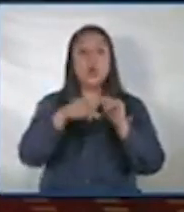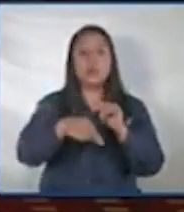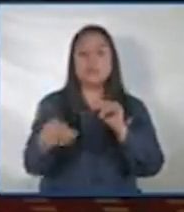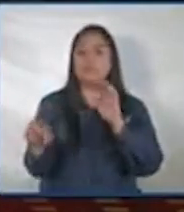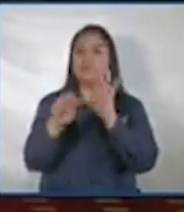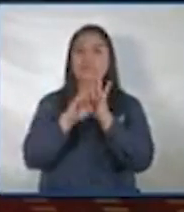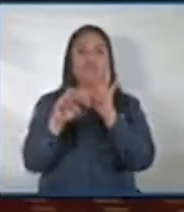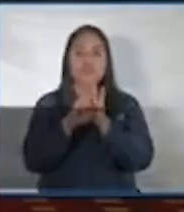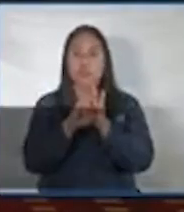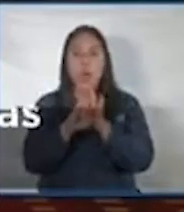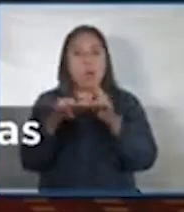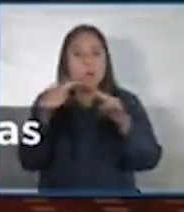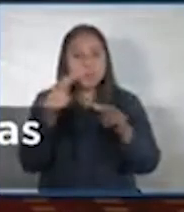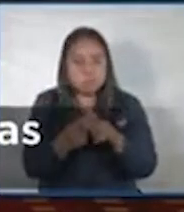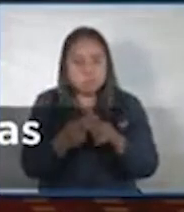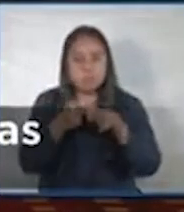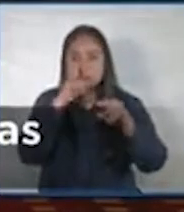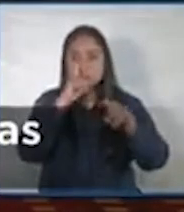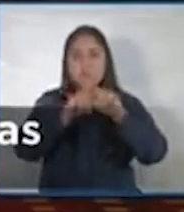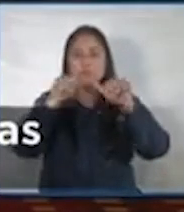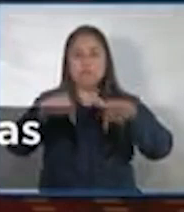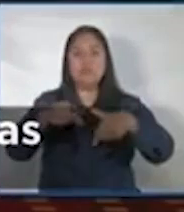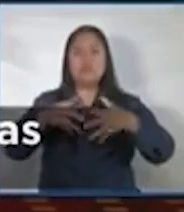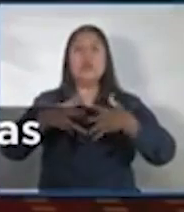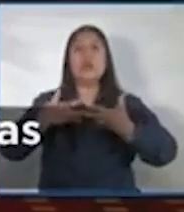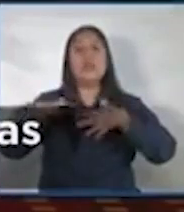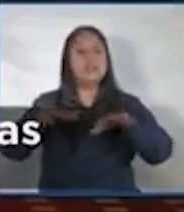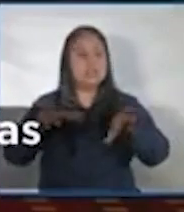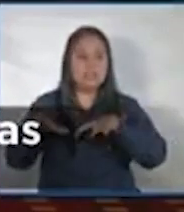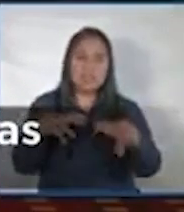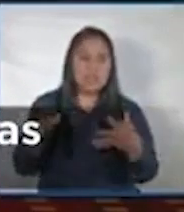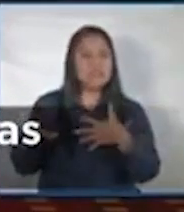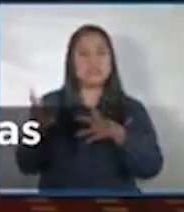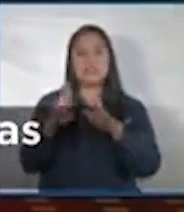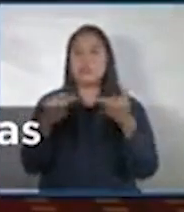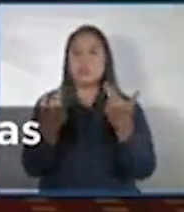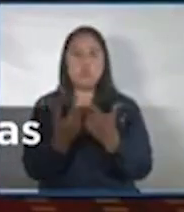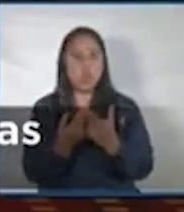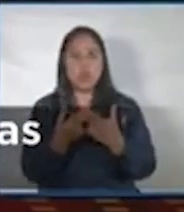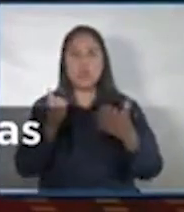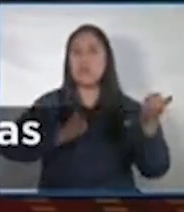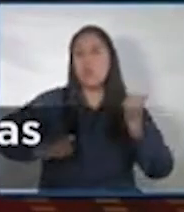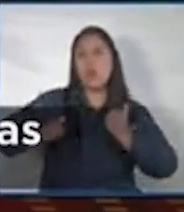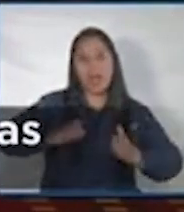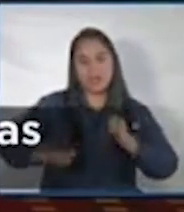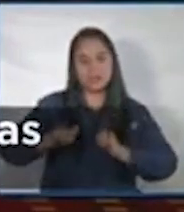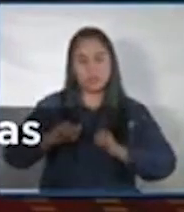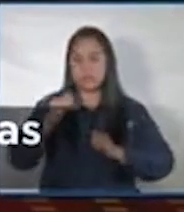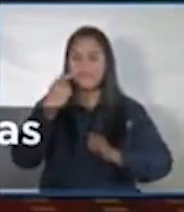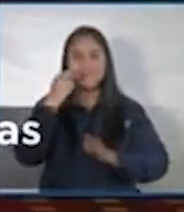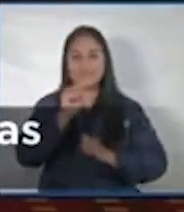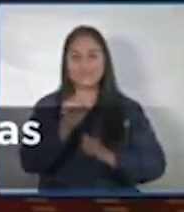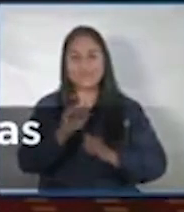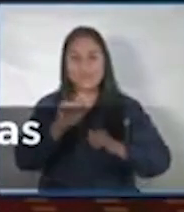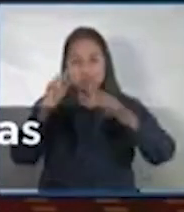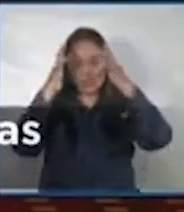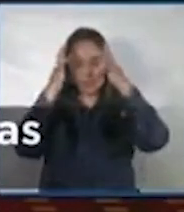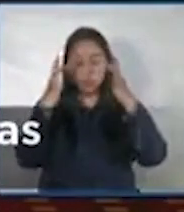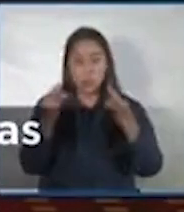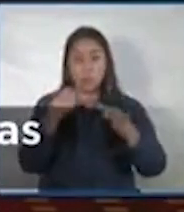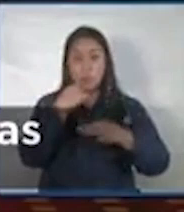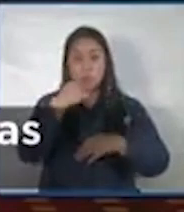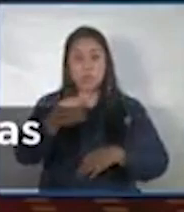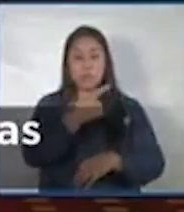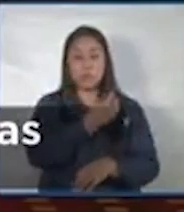de espectáculos públicos y cualquier clase de eventos, reuniones, que conforme las disposiciones